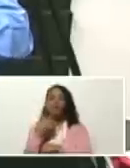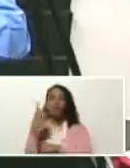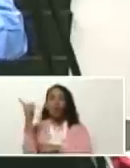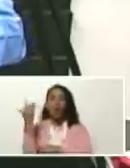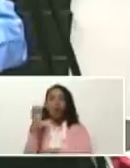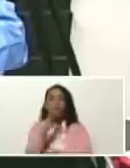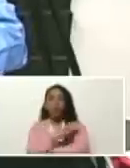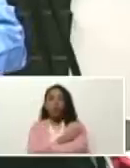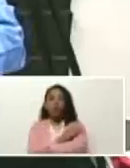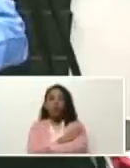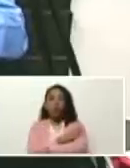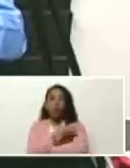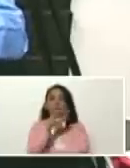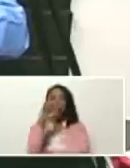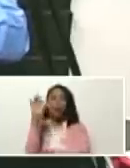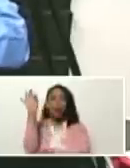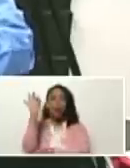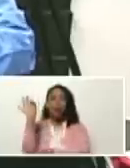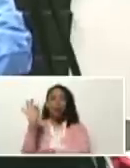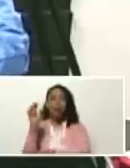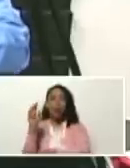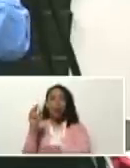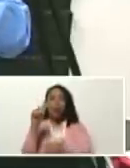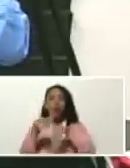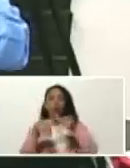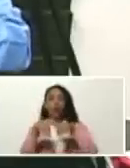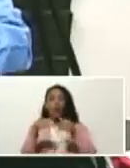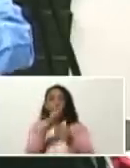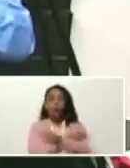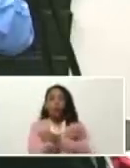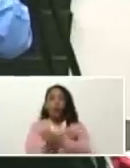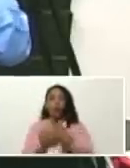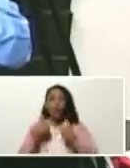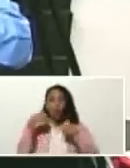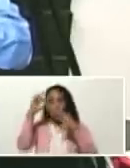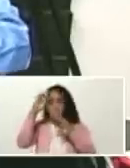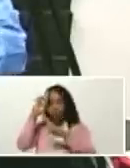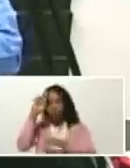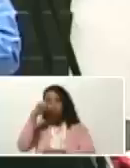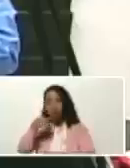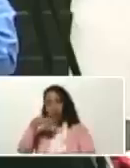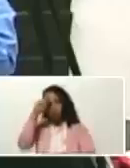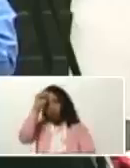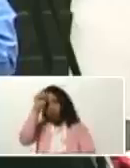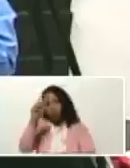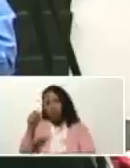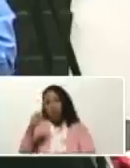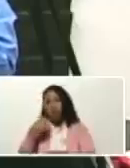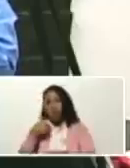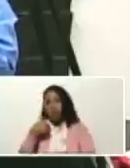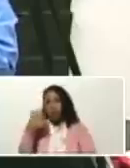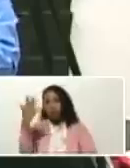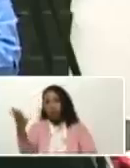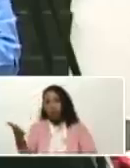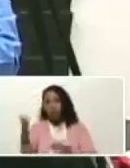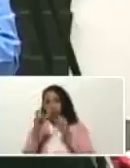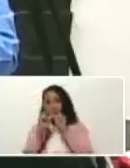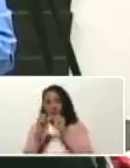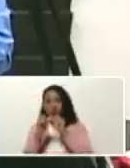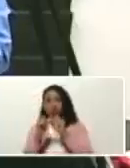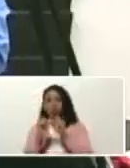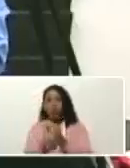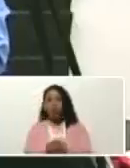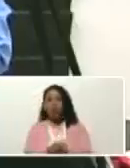sacaron el 40% de los votos opositores los respetos los reconozco y les tiendo mis manos permanentemente